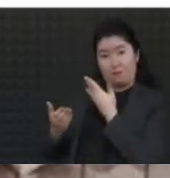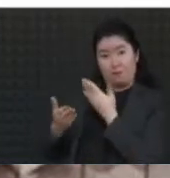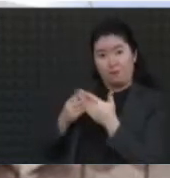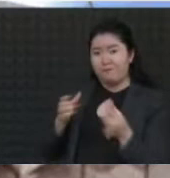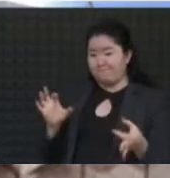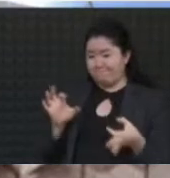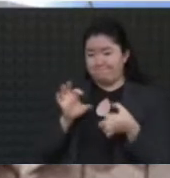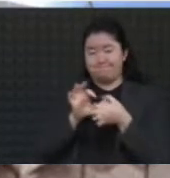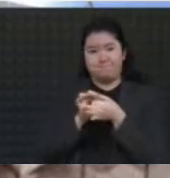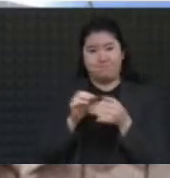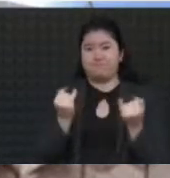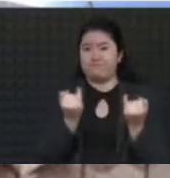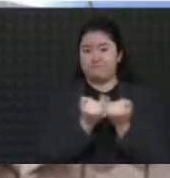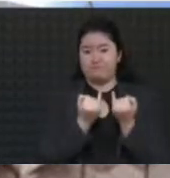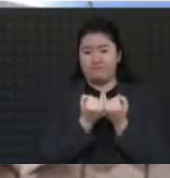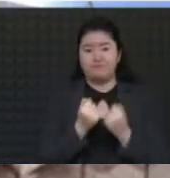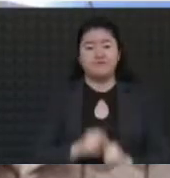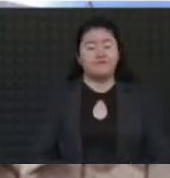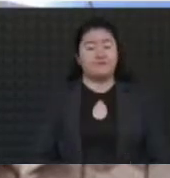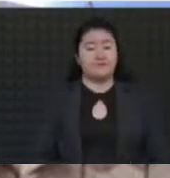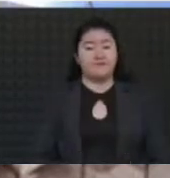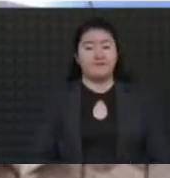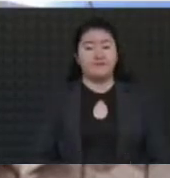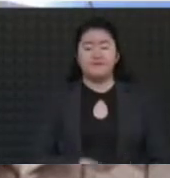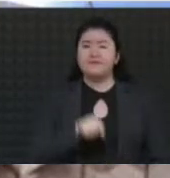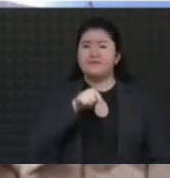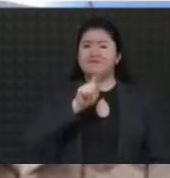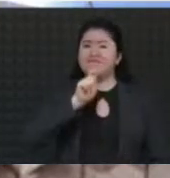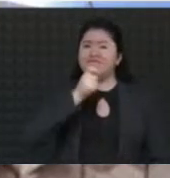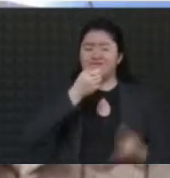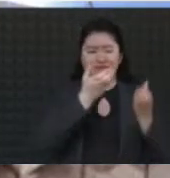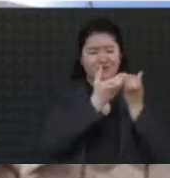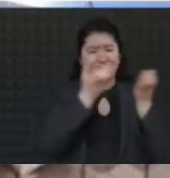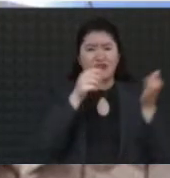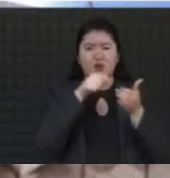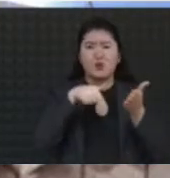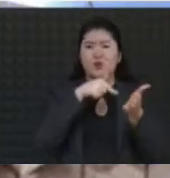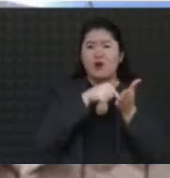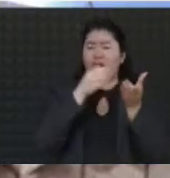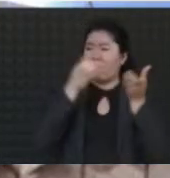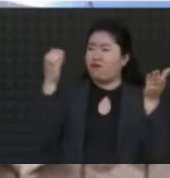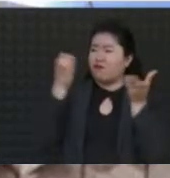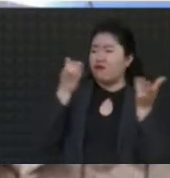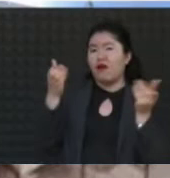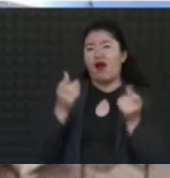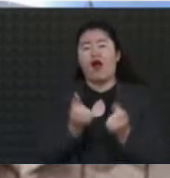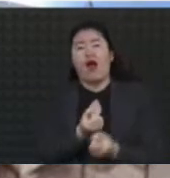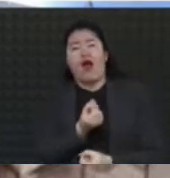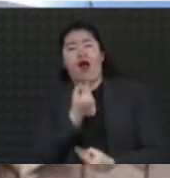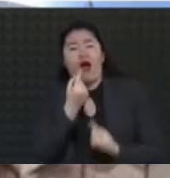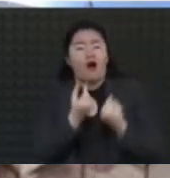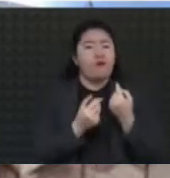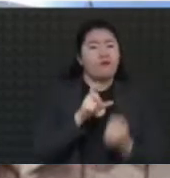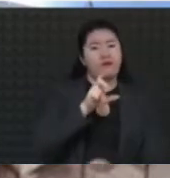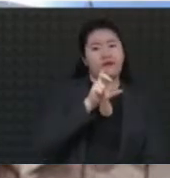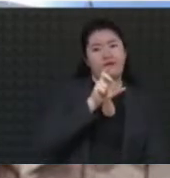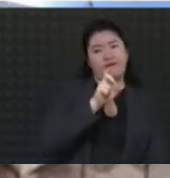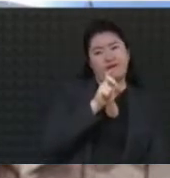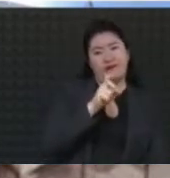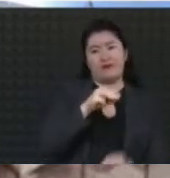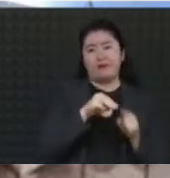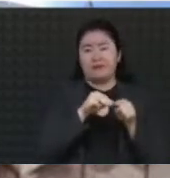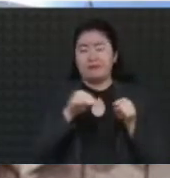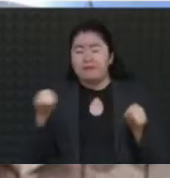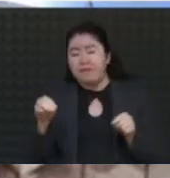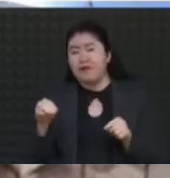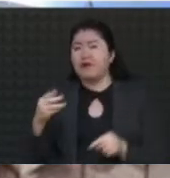Adelante. Aquí, estos son los tramos tipo. Hay tramos de 30 metros, de 25, con 2 traves,